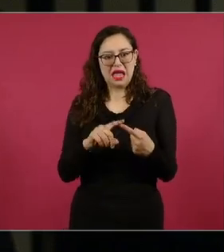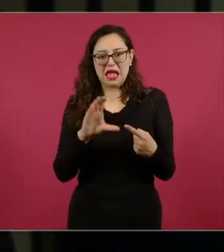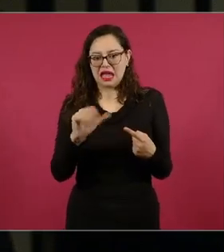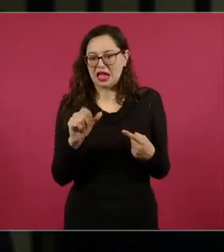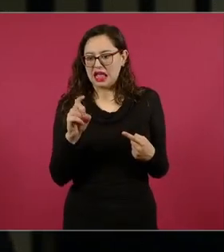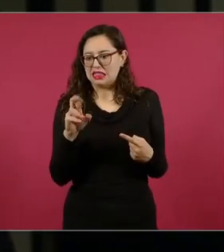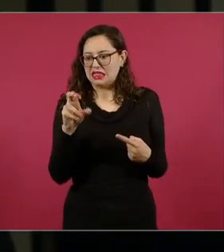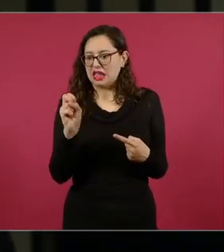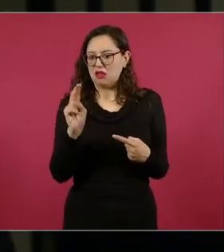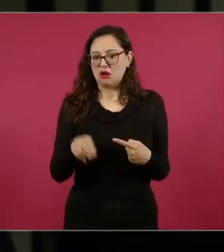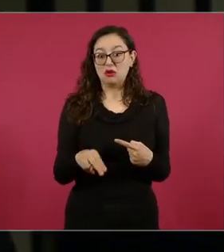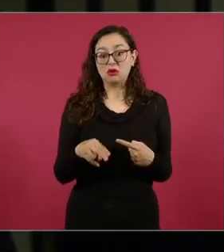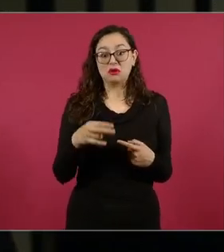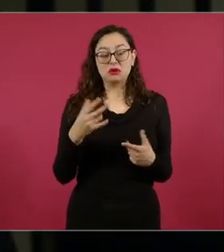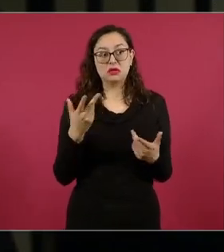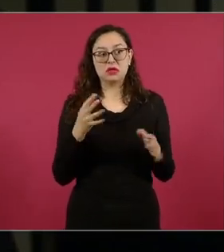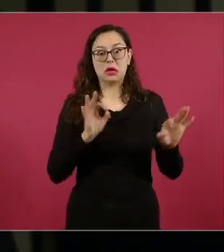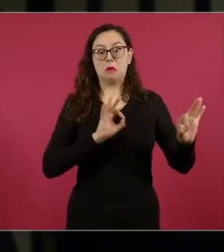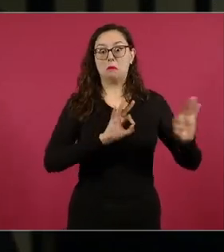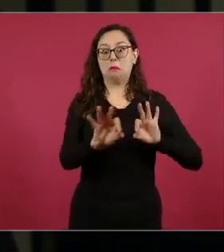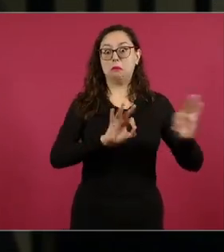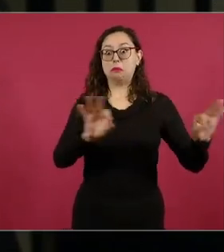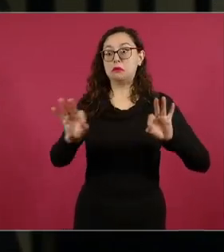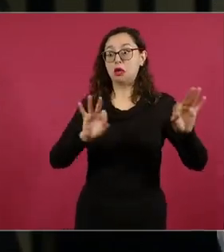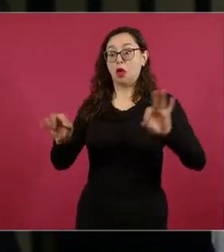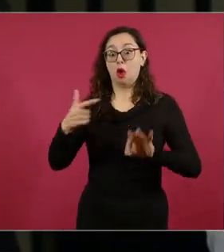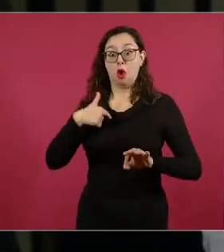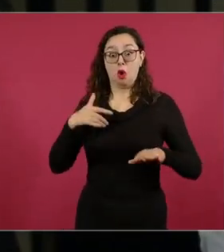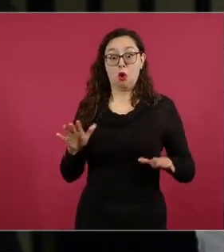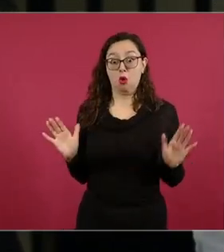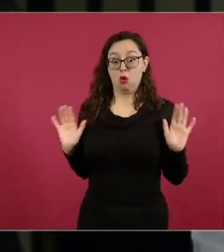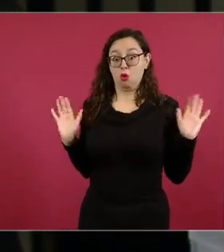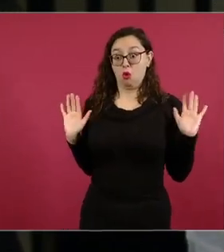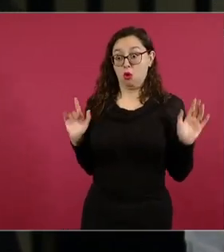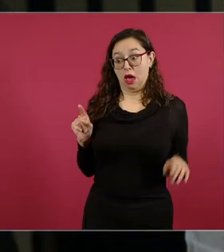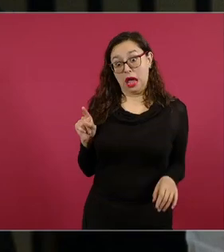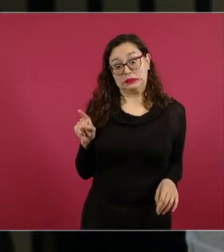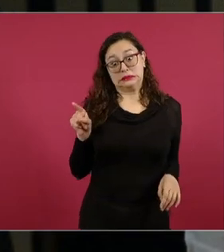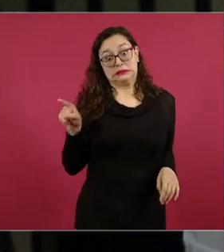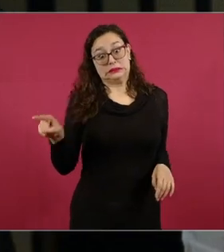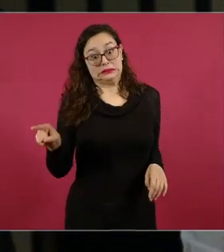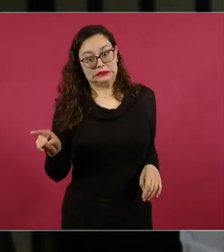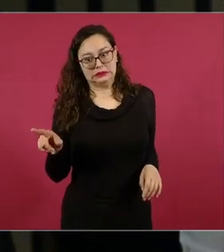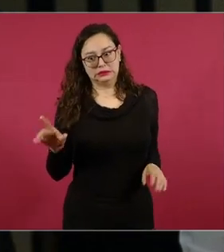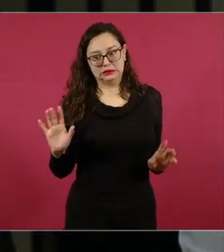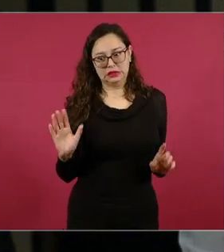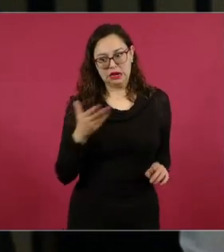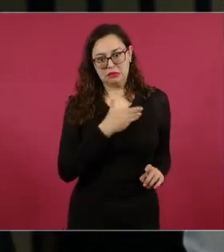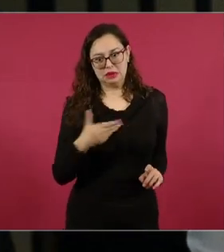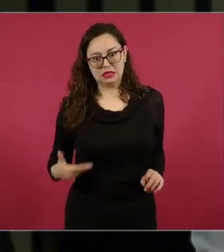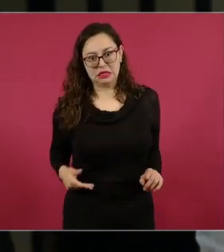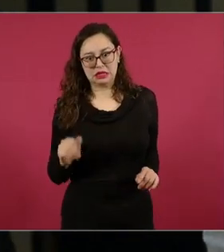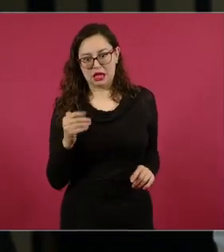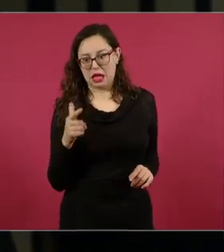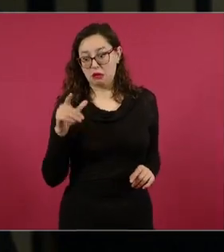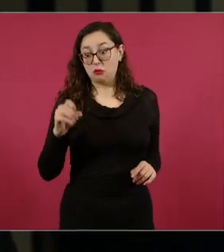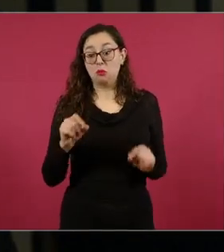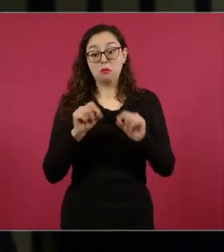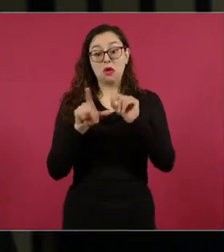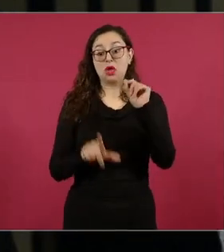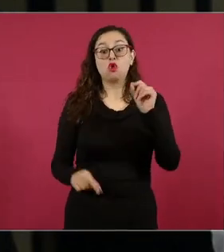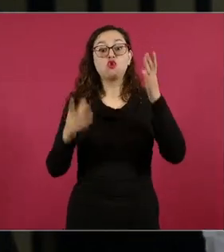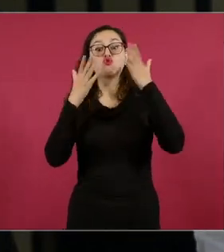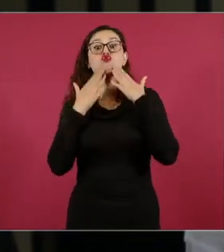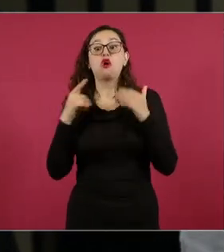que intentan dejar esta idea al mundo de que en México no manda el Estado, manda el narco? Presidente, si le